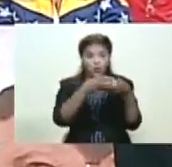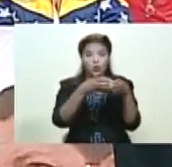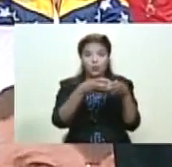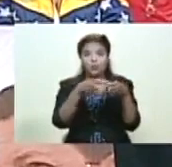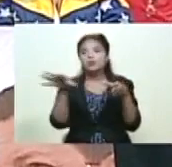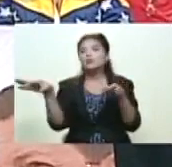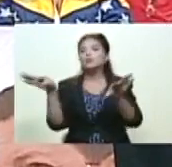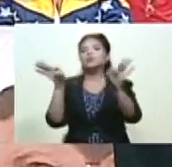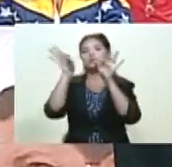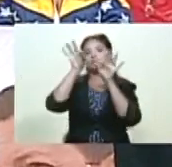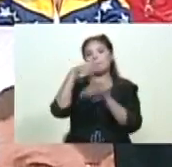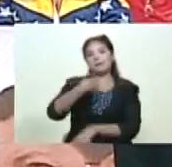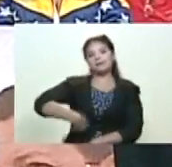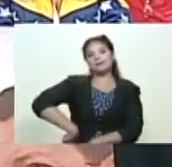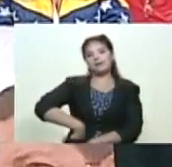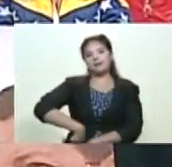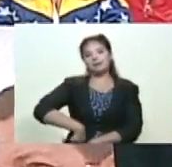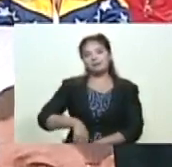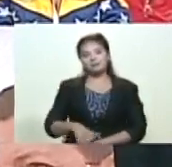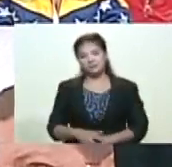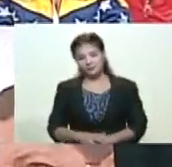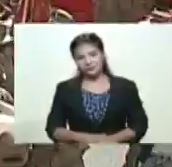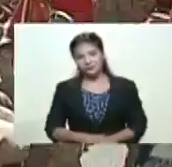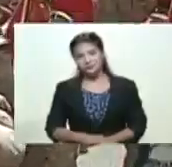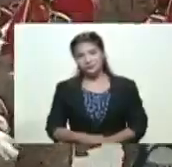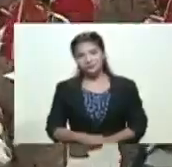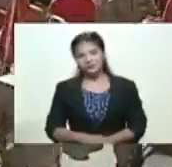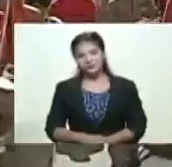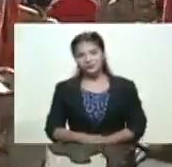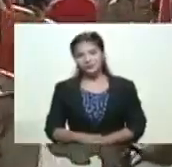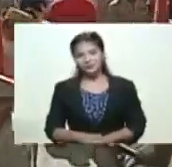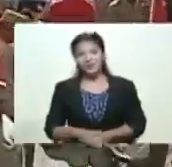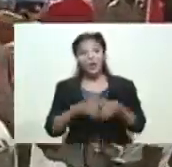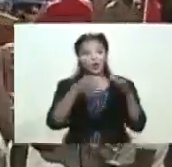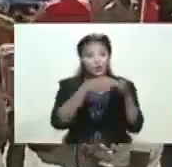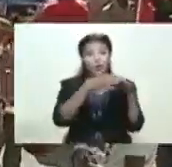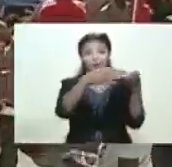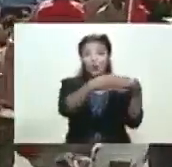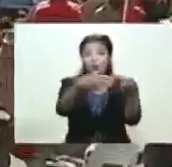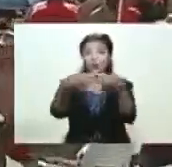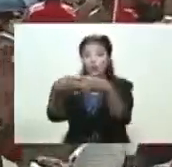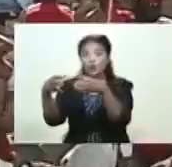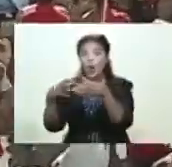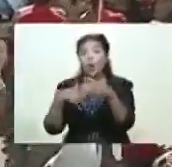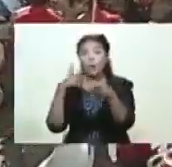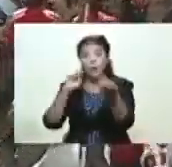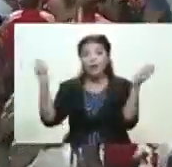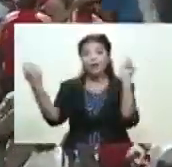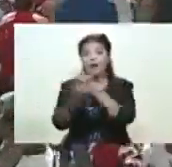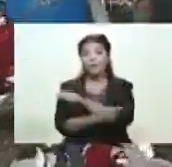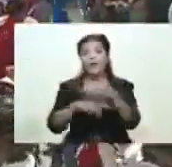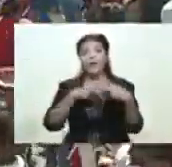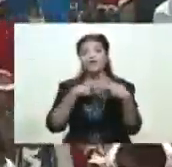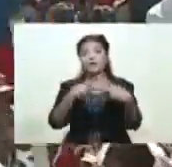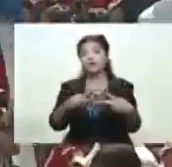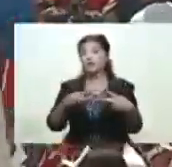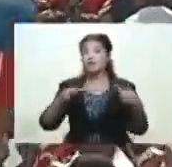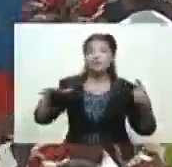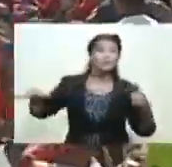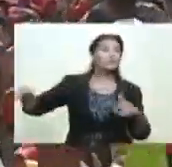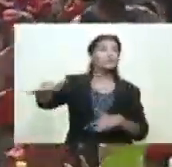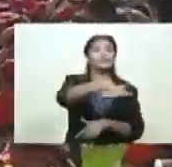eligen al presidente de manera indirecta. Ese grupo de personas puede cambiar la voluntad